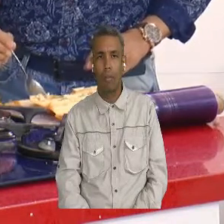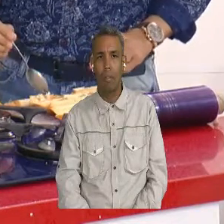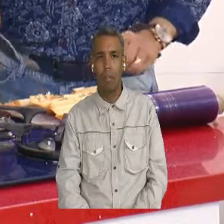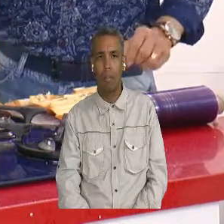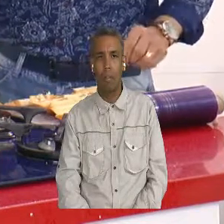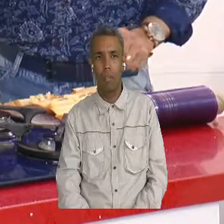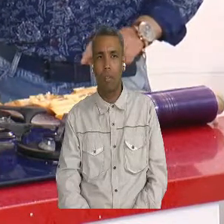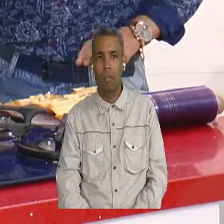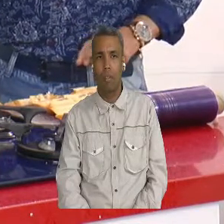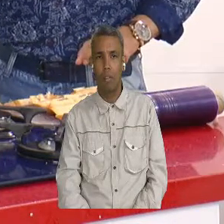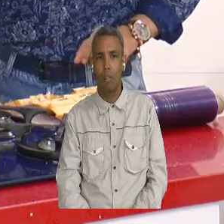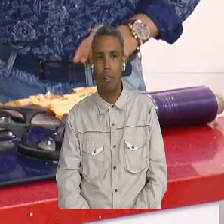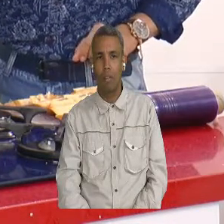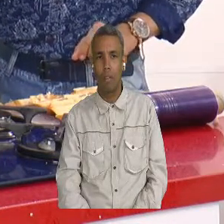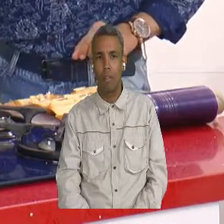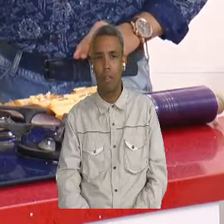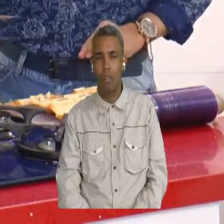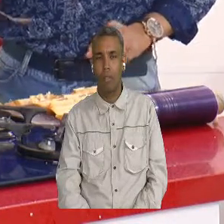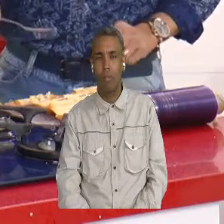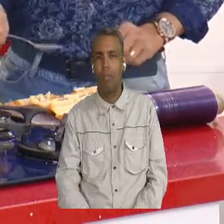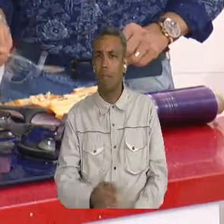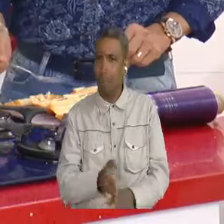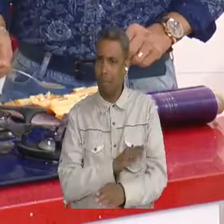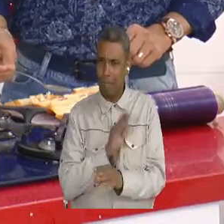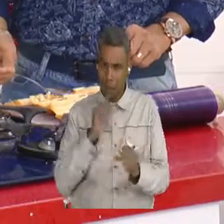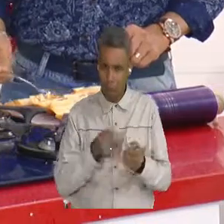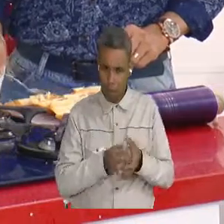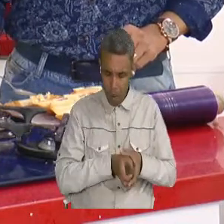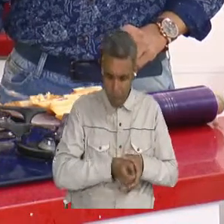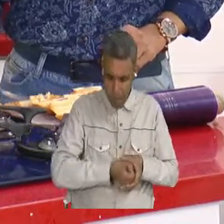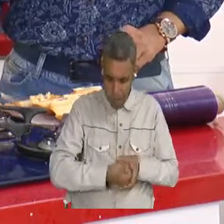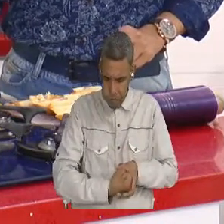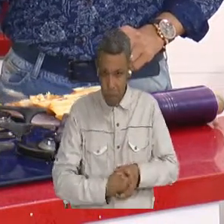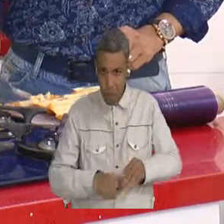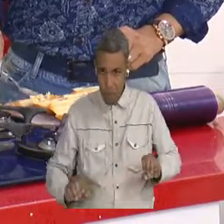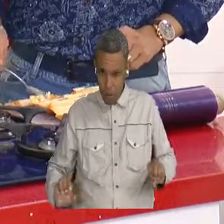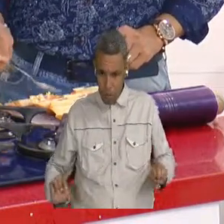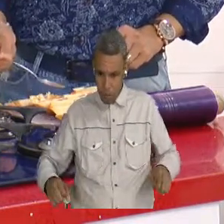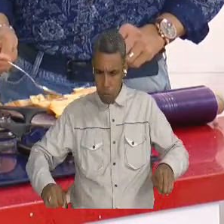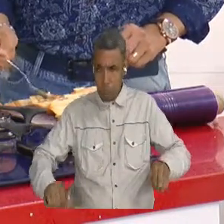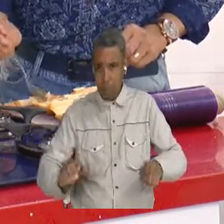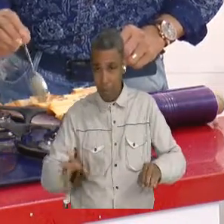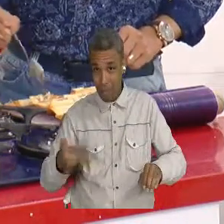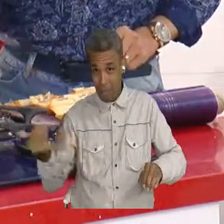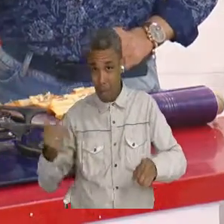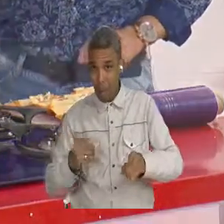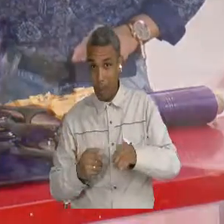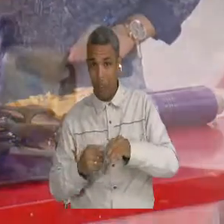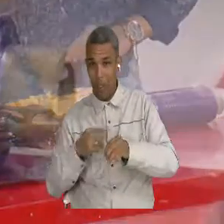un rollito. Y si, como les dije anteriormente, va a refrigeración, va a quedar muy chévere.